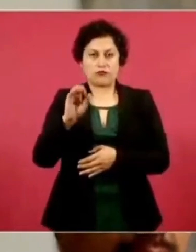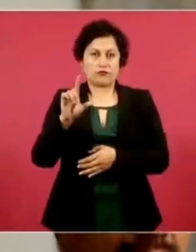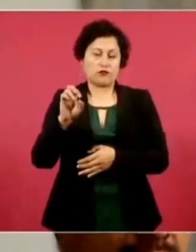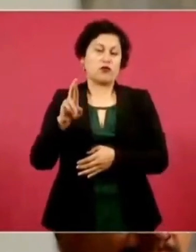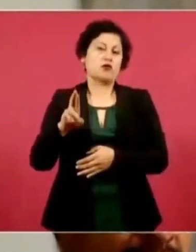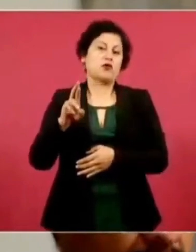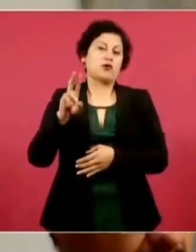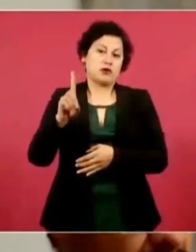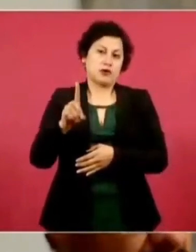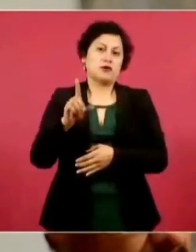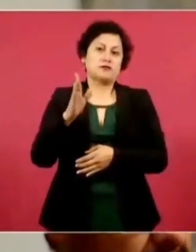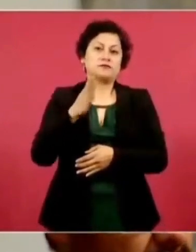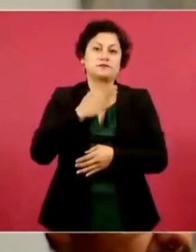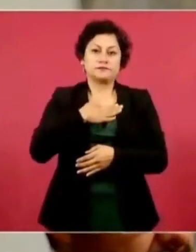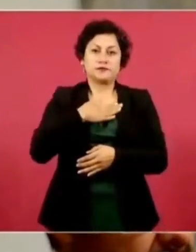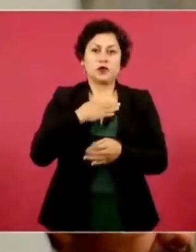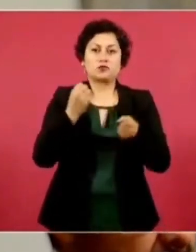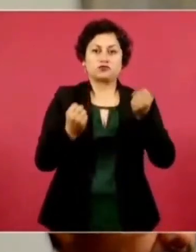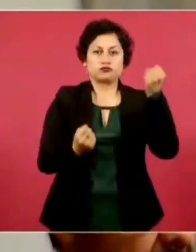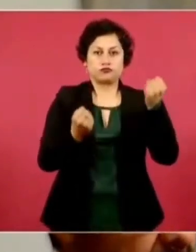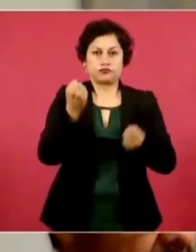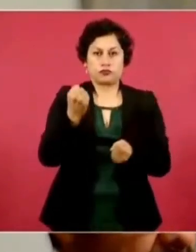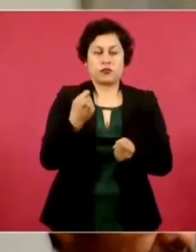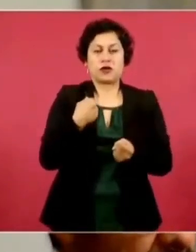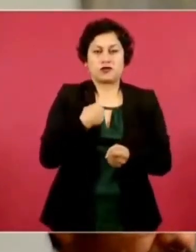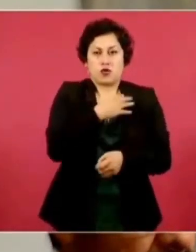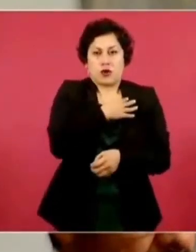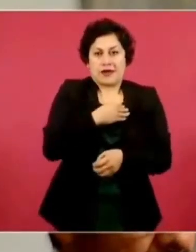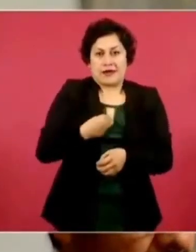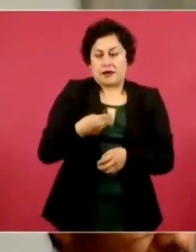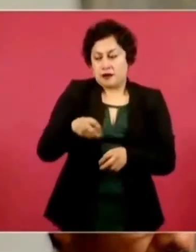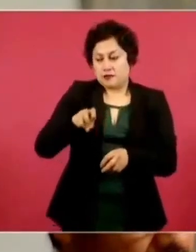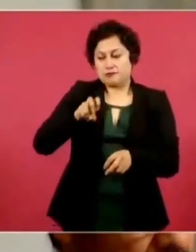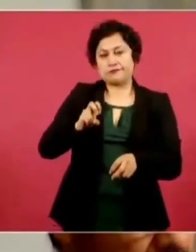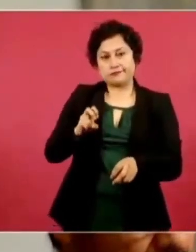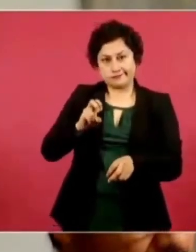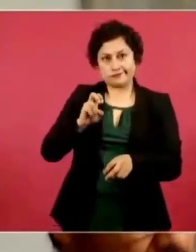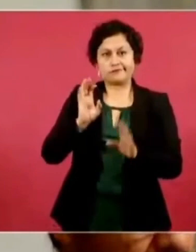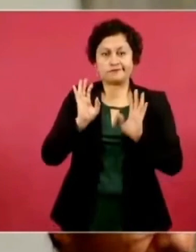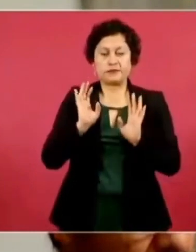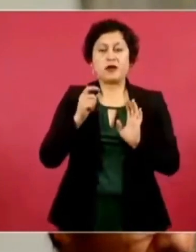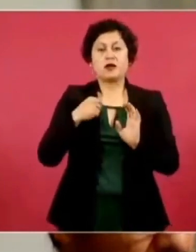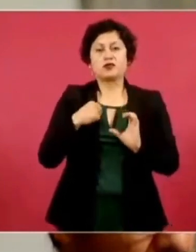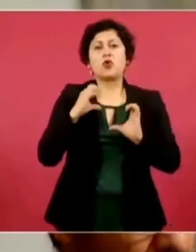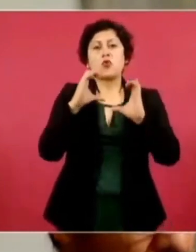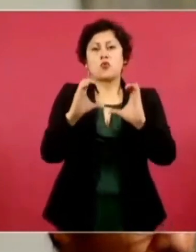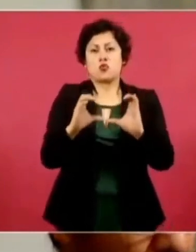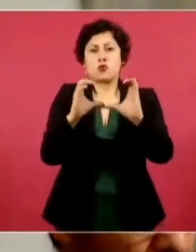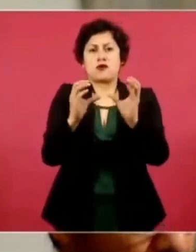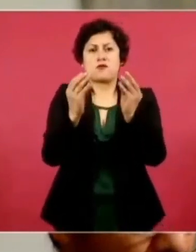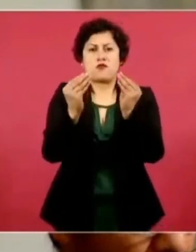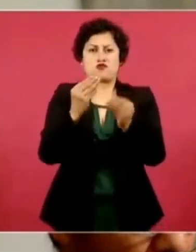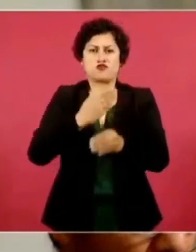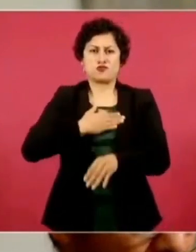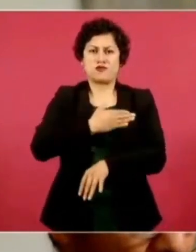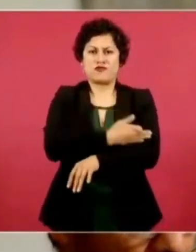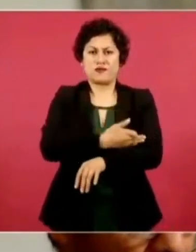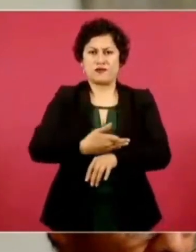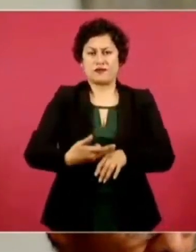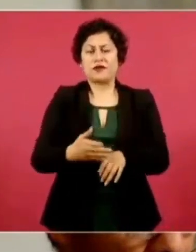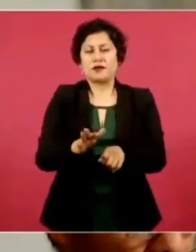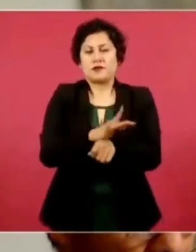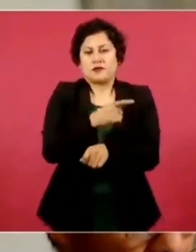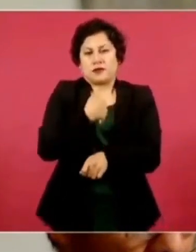había cuidado con mucho sigilio el tema de mi hija, porque yo estoy consciente que el periodismo que yo manejo, pues trae